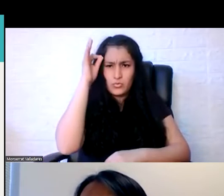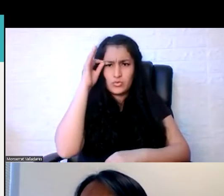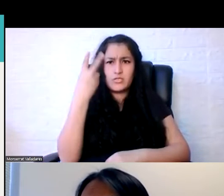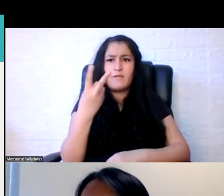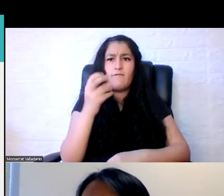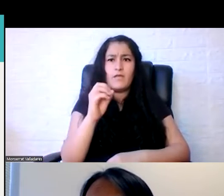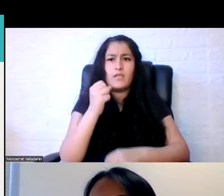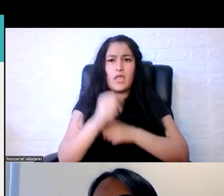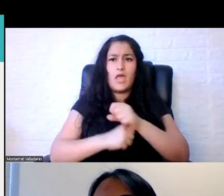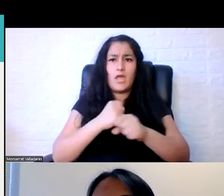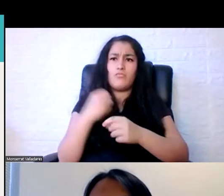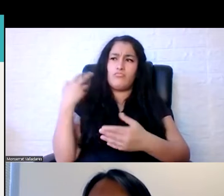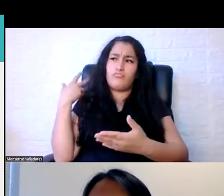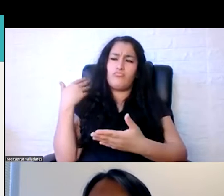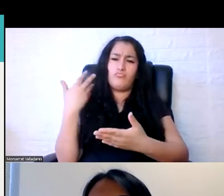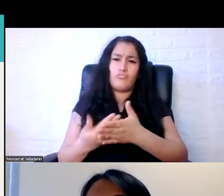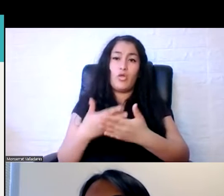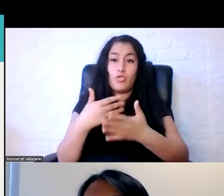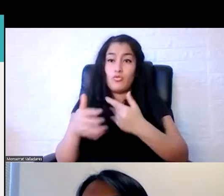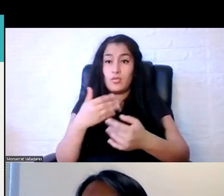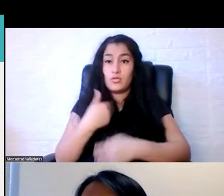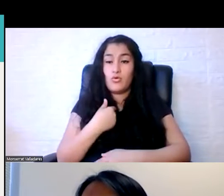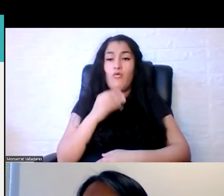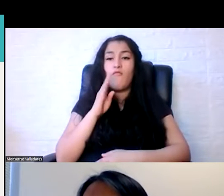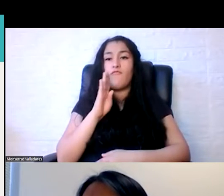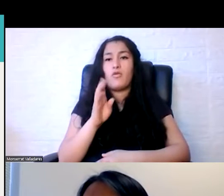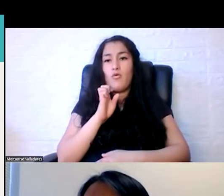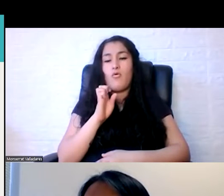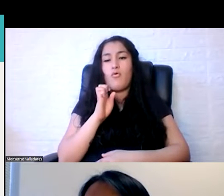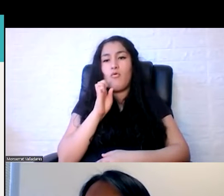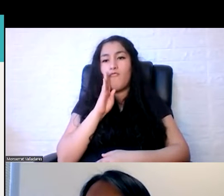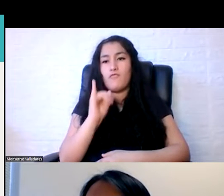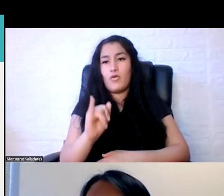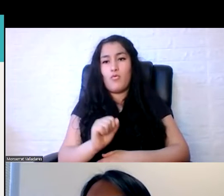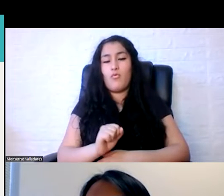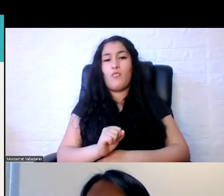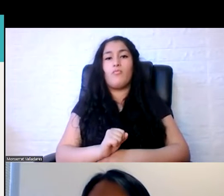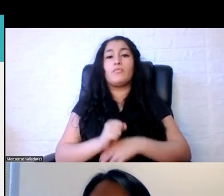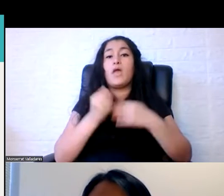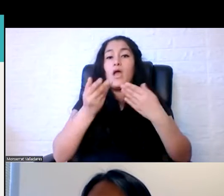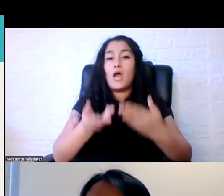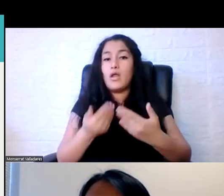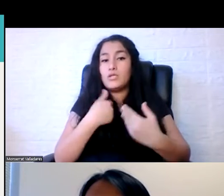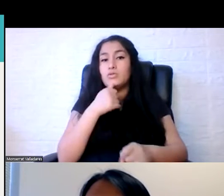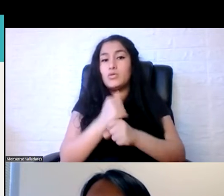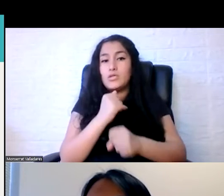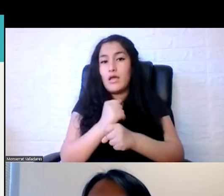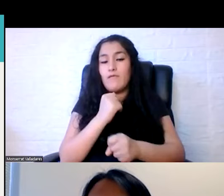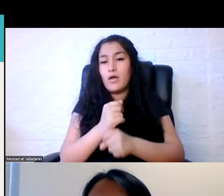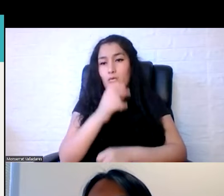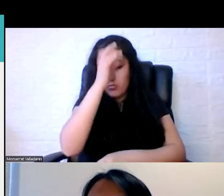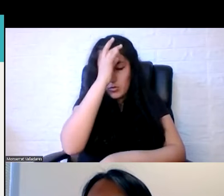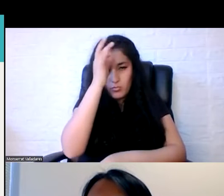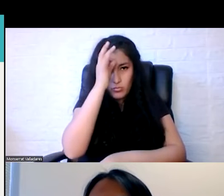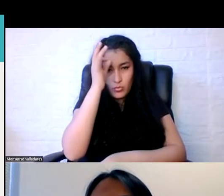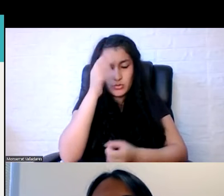originaria de la región del Biobío y comienzo mi quehacer trabajando con mujeres mapuche de la cordillera de la región